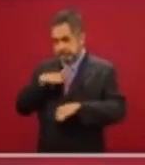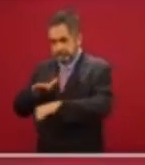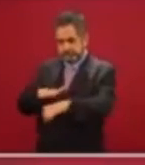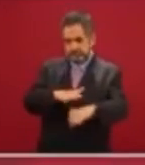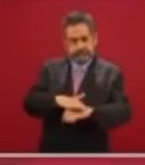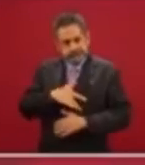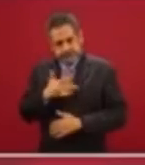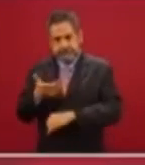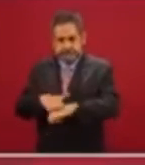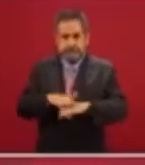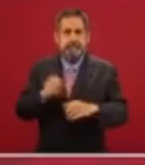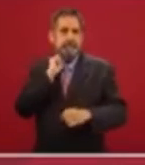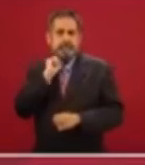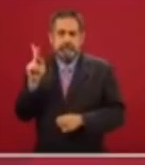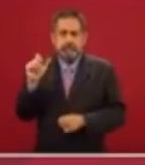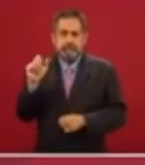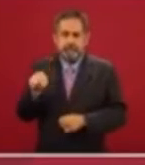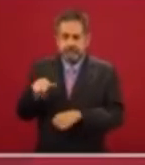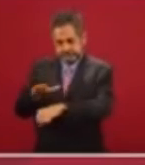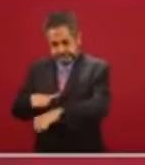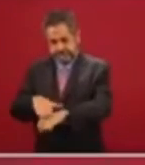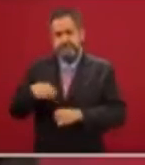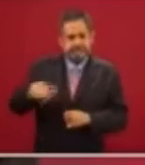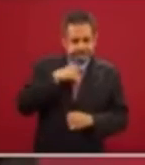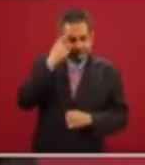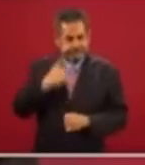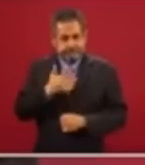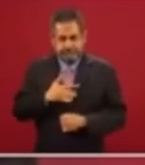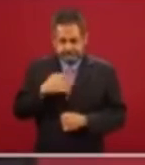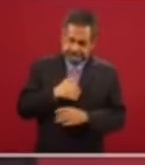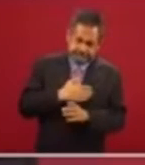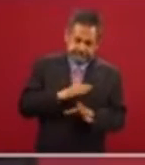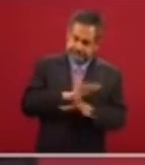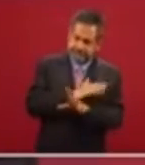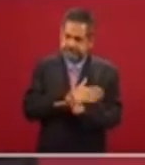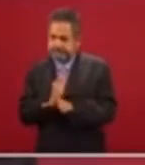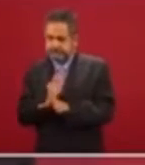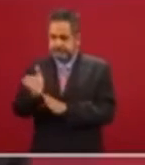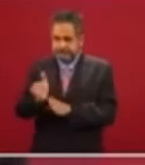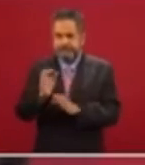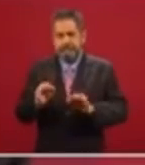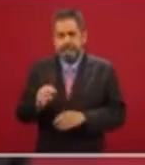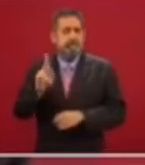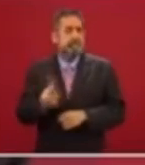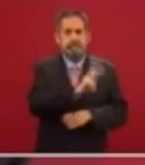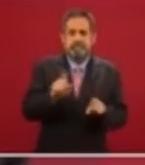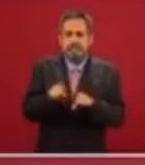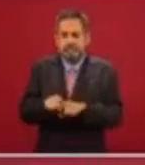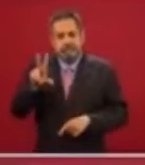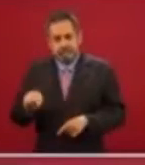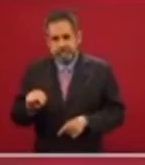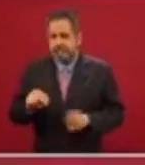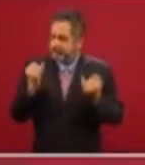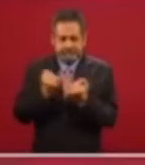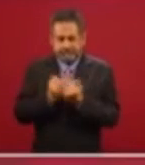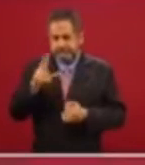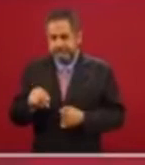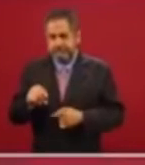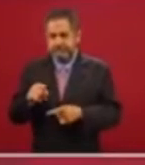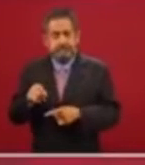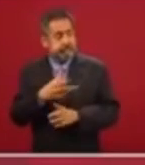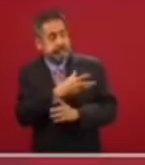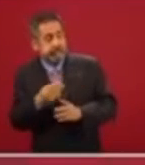los senadores del PAN que rectifiquen, que no hagan lo mismo que sus